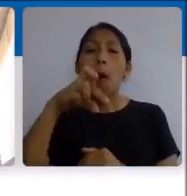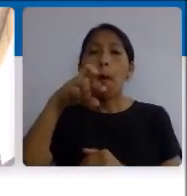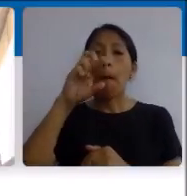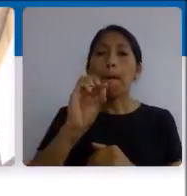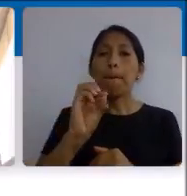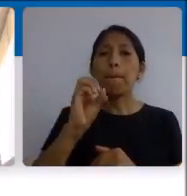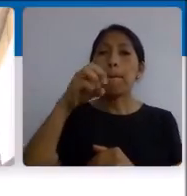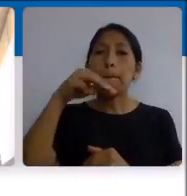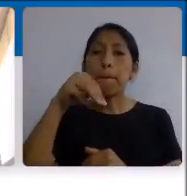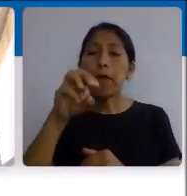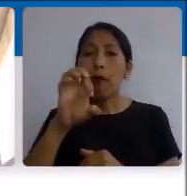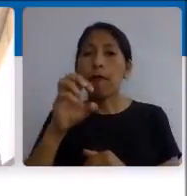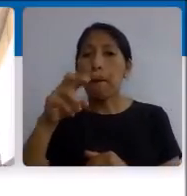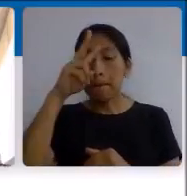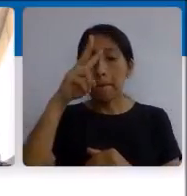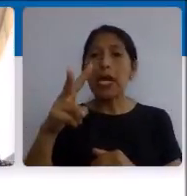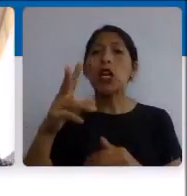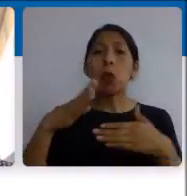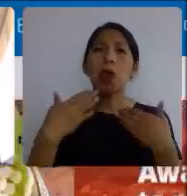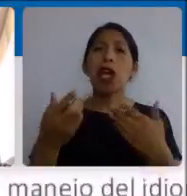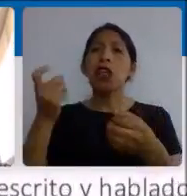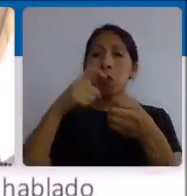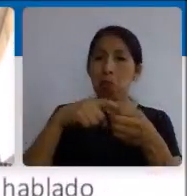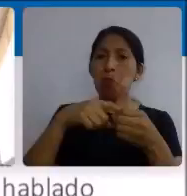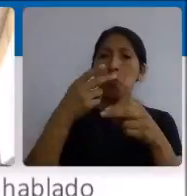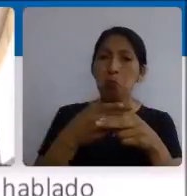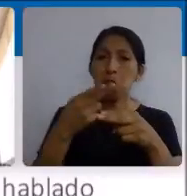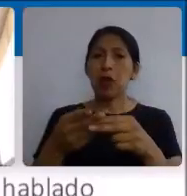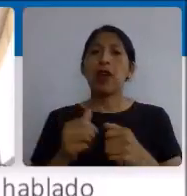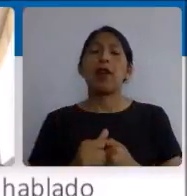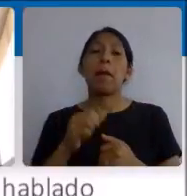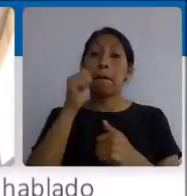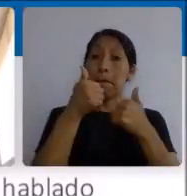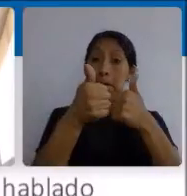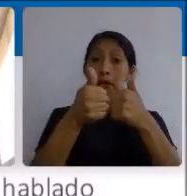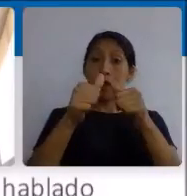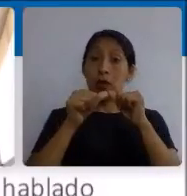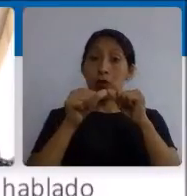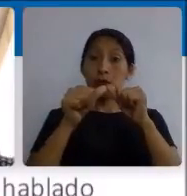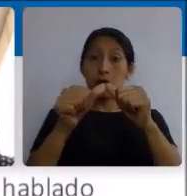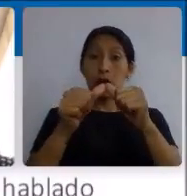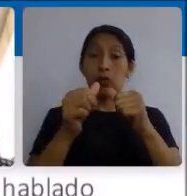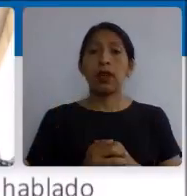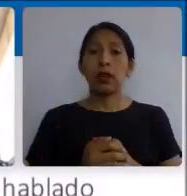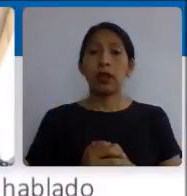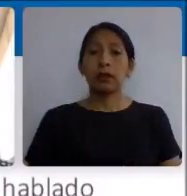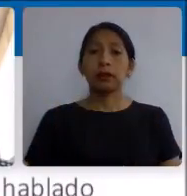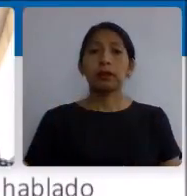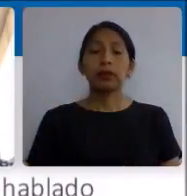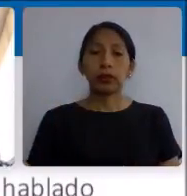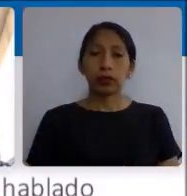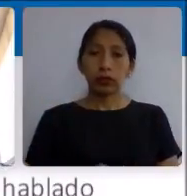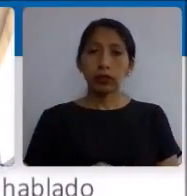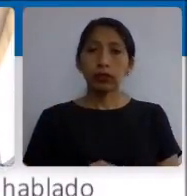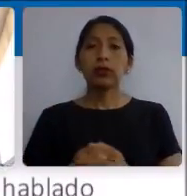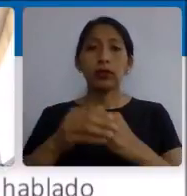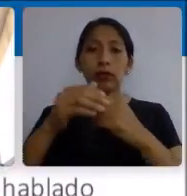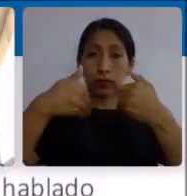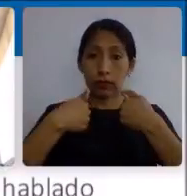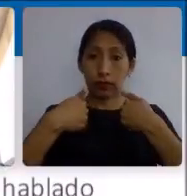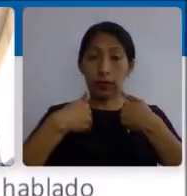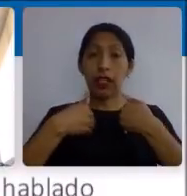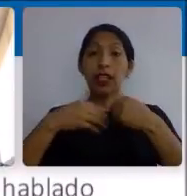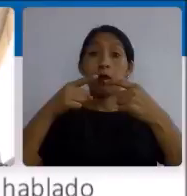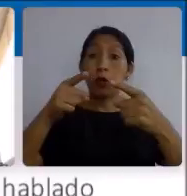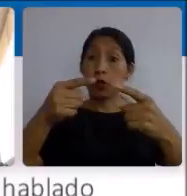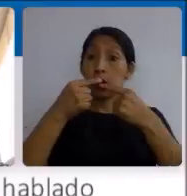coexpositores.promperu.gob.pe, ¿no? Y bueno, siguiendo con los elementos claves de una negociación exitosa,